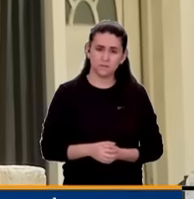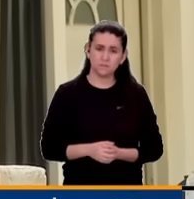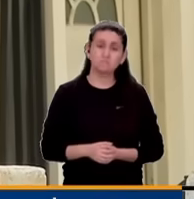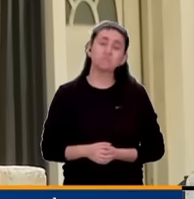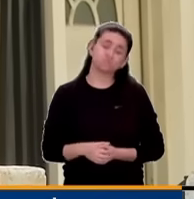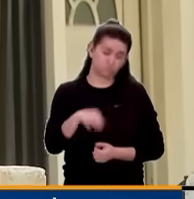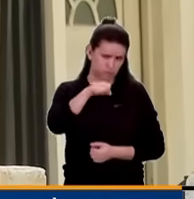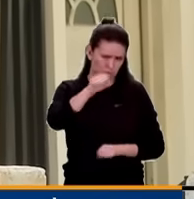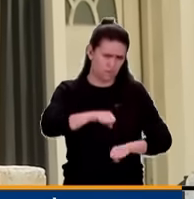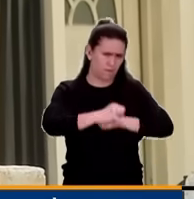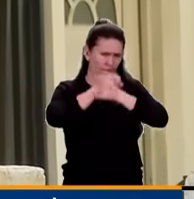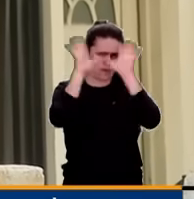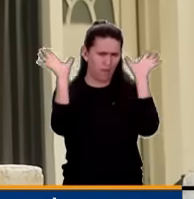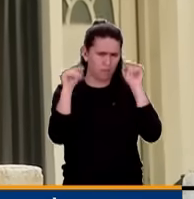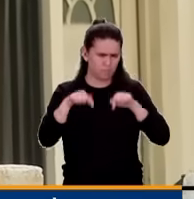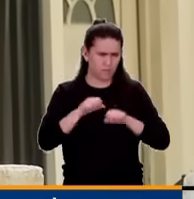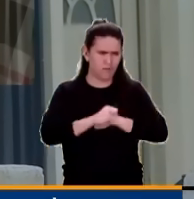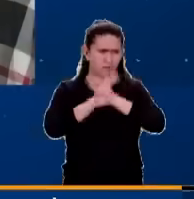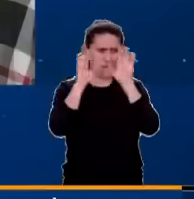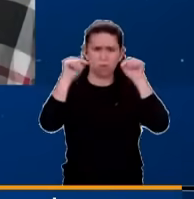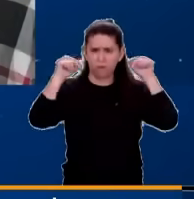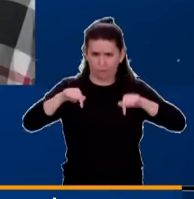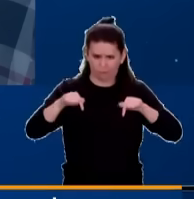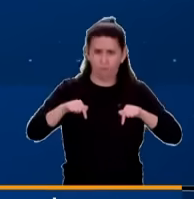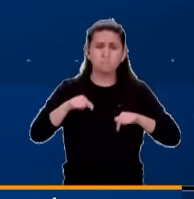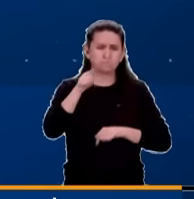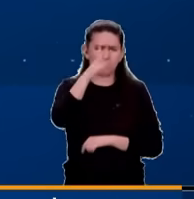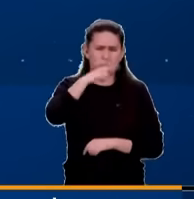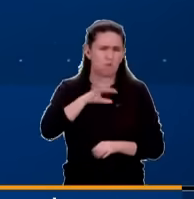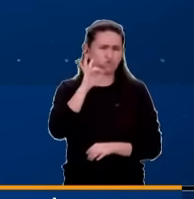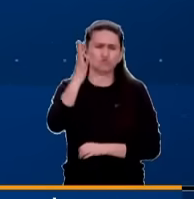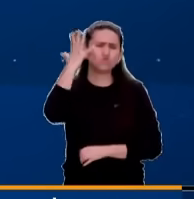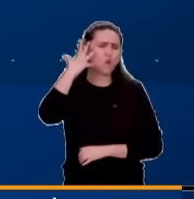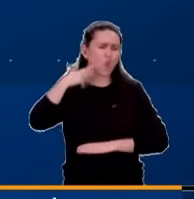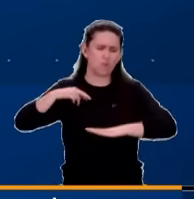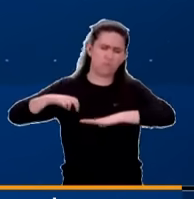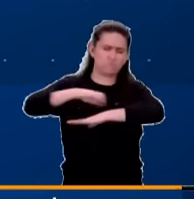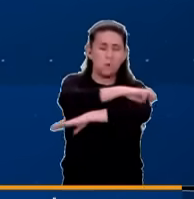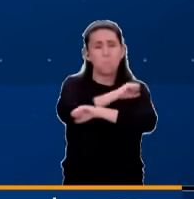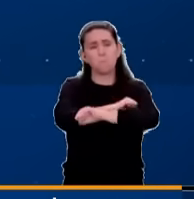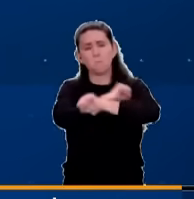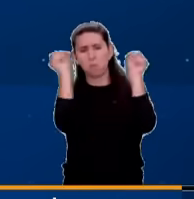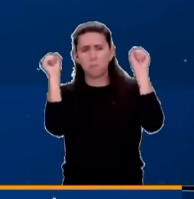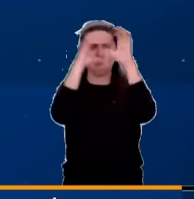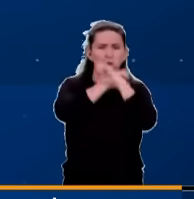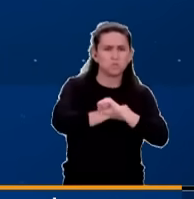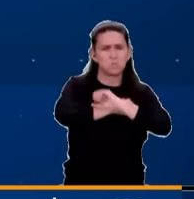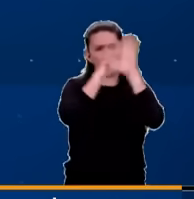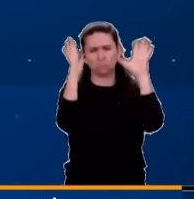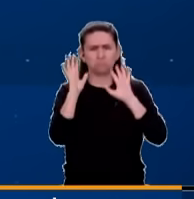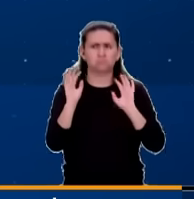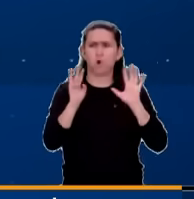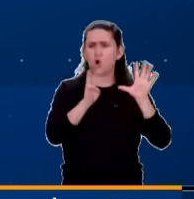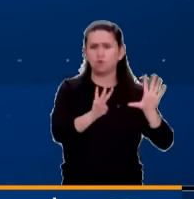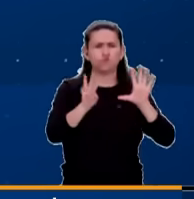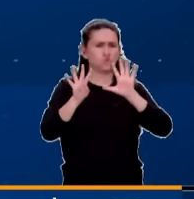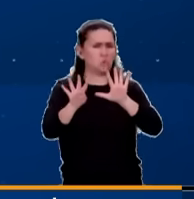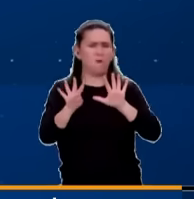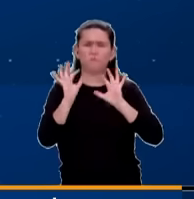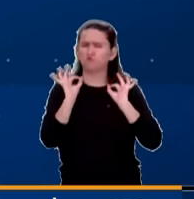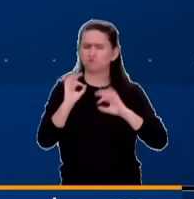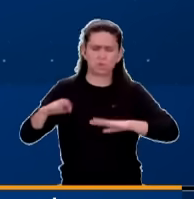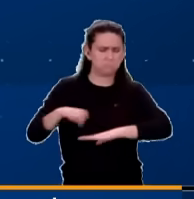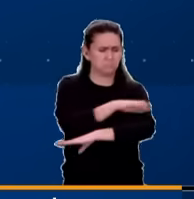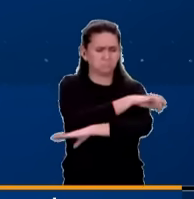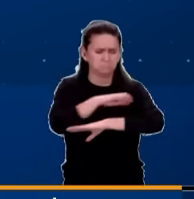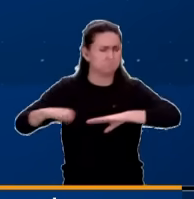Sí, claro. Esta es una zona que ella transitaba todos los días, tanto de día como de noche. Salía a la tienda a las 8, a las 9. A